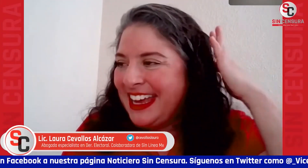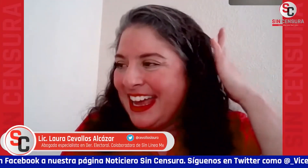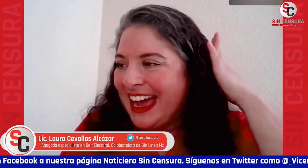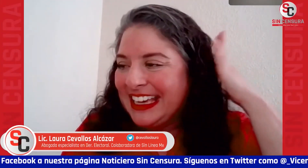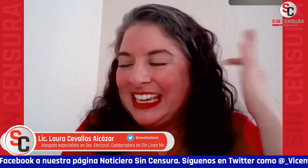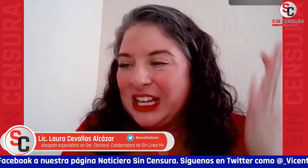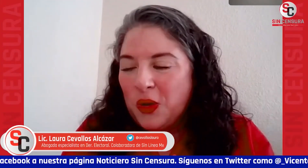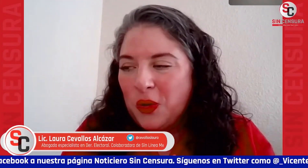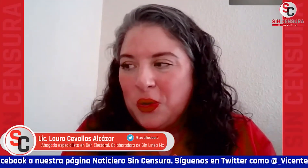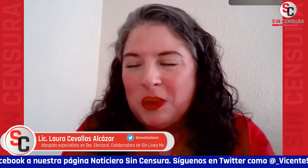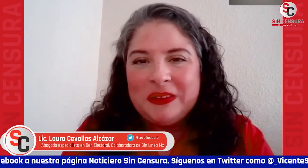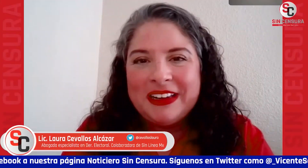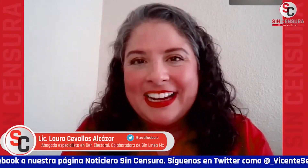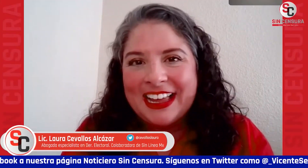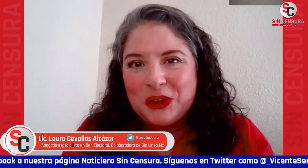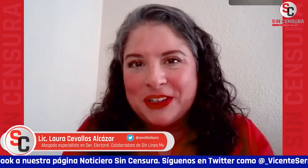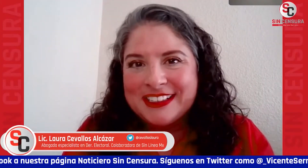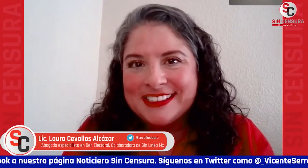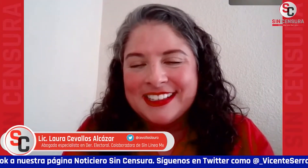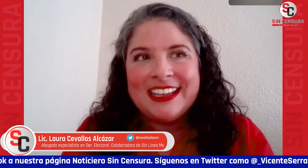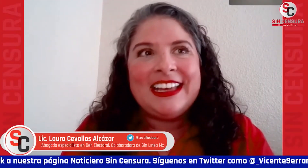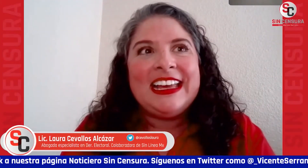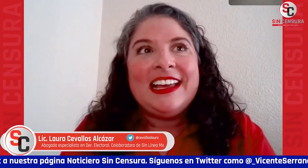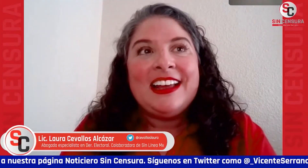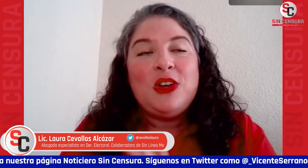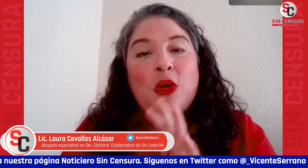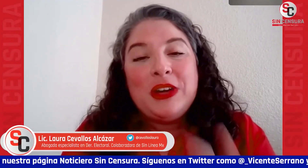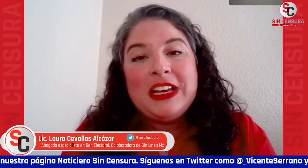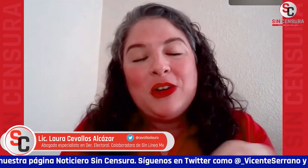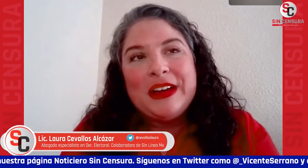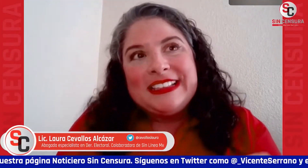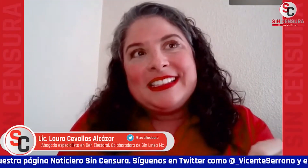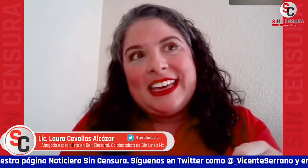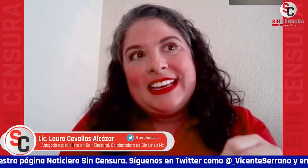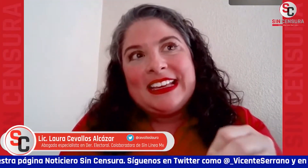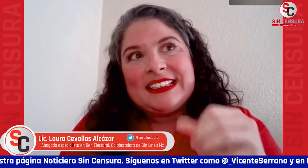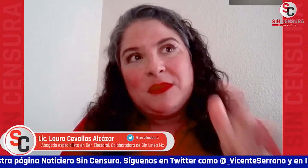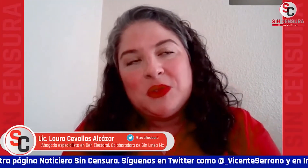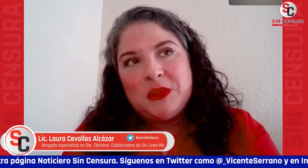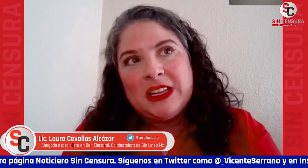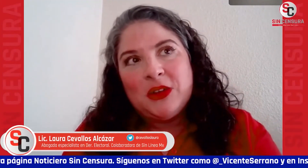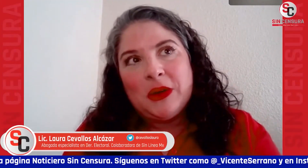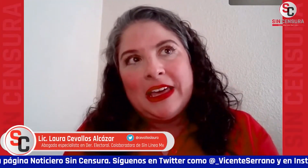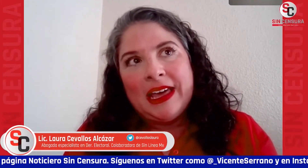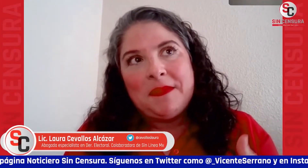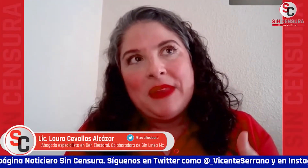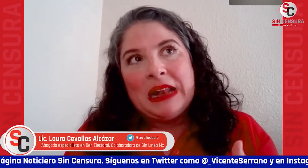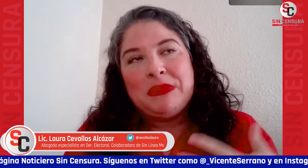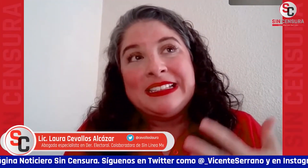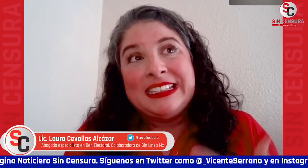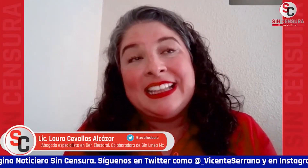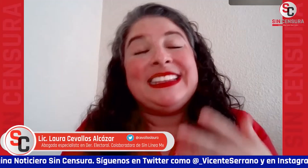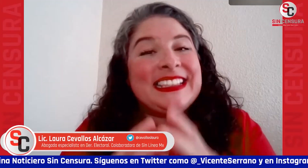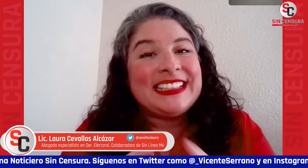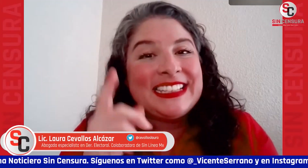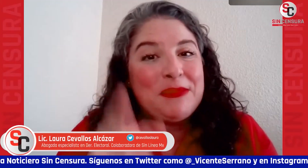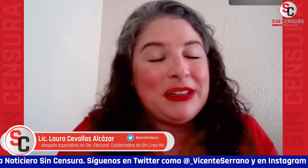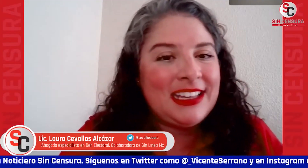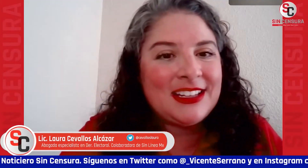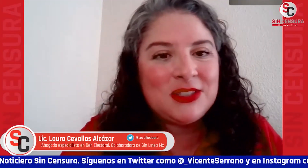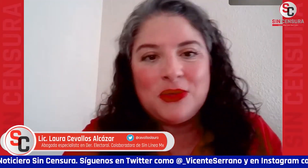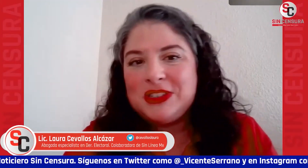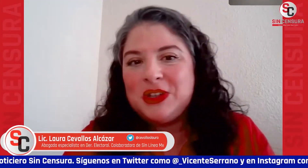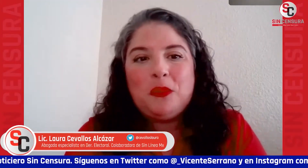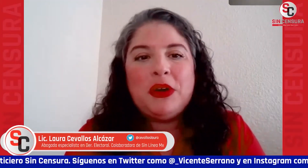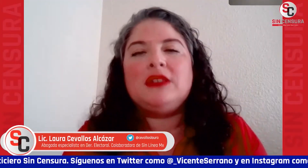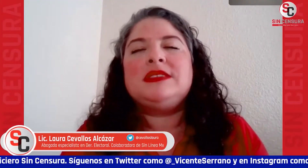decir, aquí no va a haber ganadores. Lo único es que estamos viendo que al presidente, desgraciadamente, y en